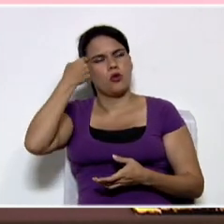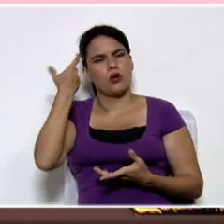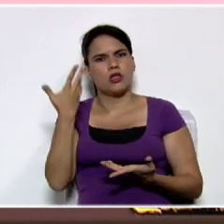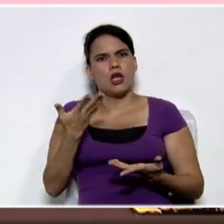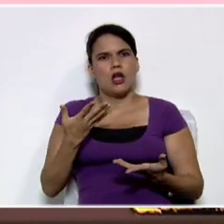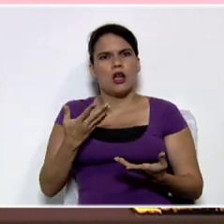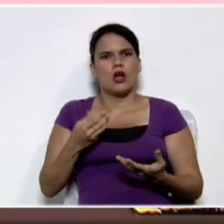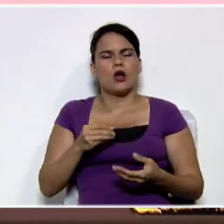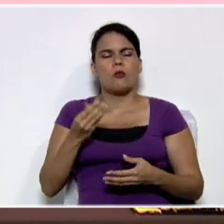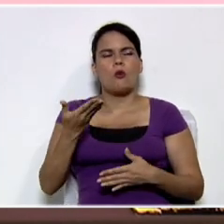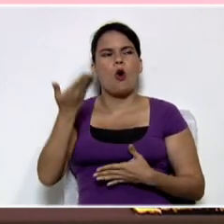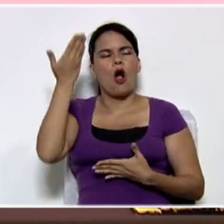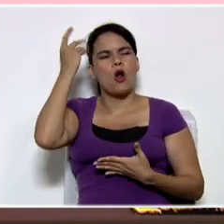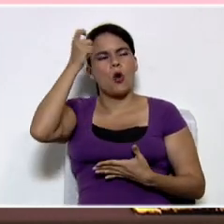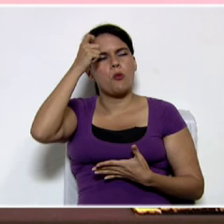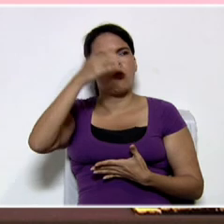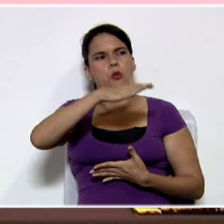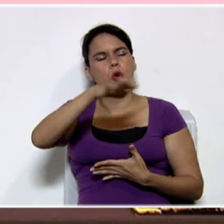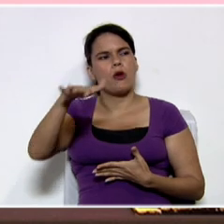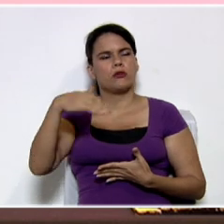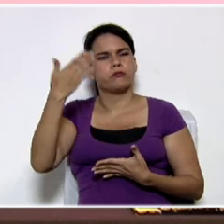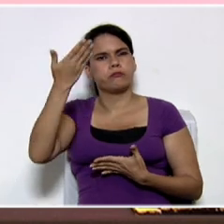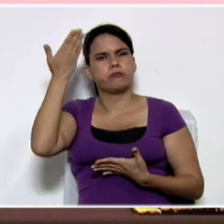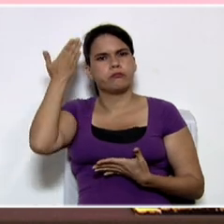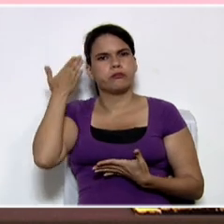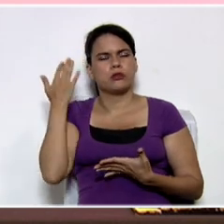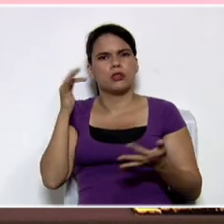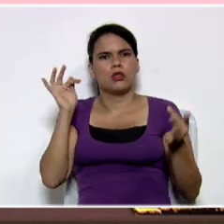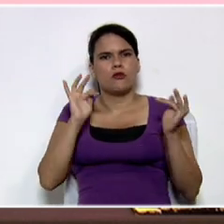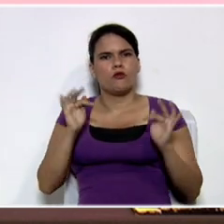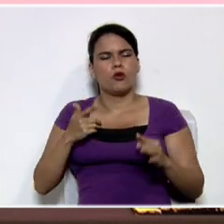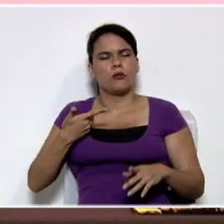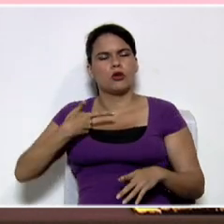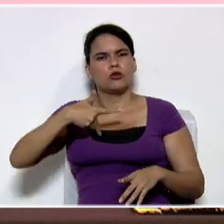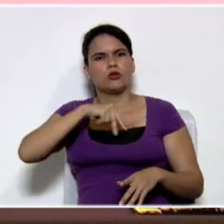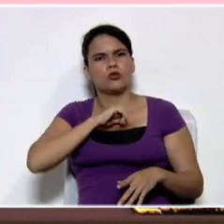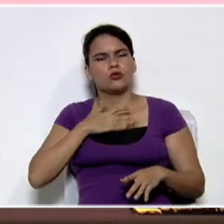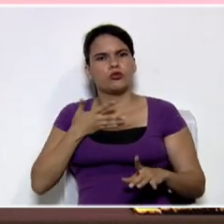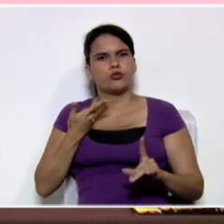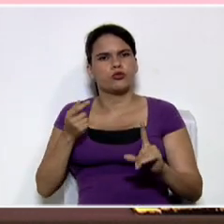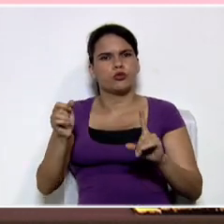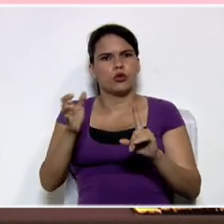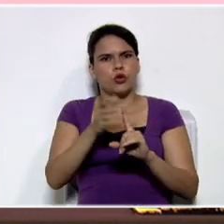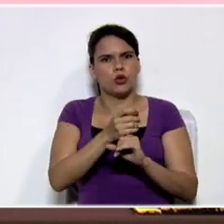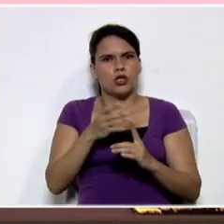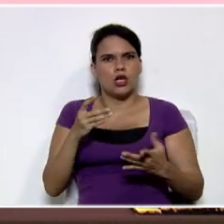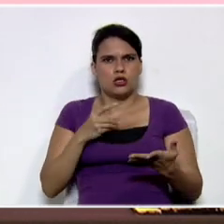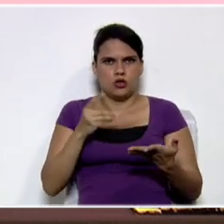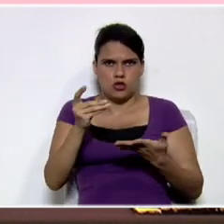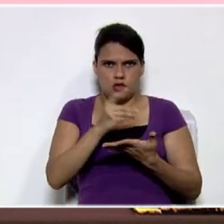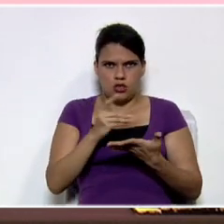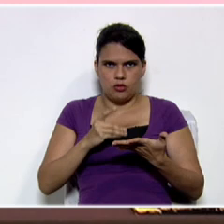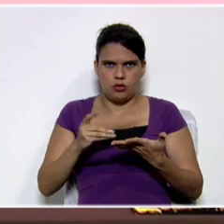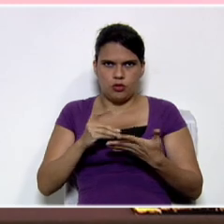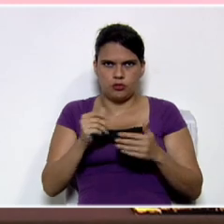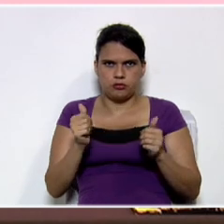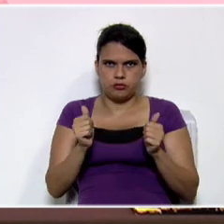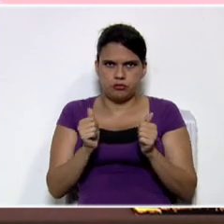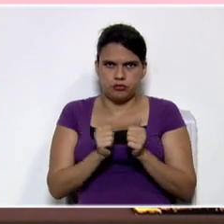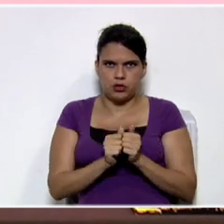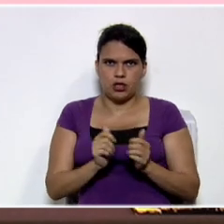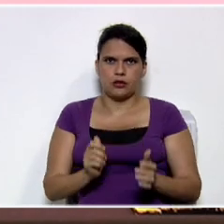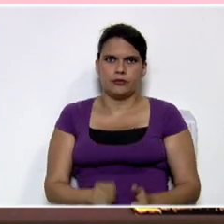las civilizaciones existentes y de qué manera nosotros podemos encontrar estos grabados que pueden ser